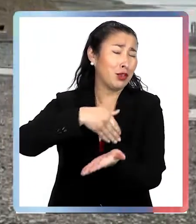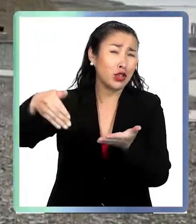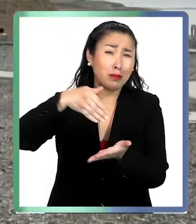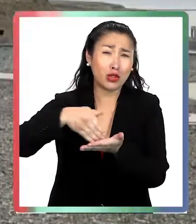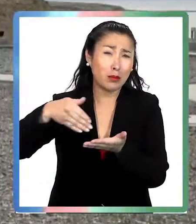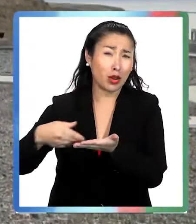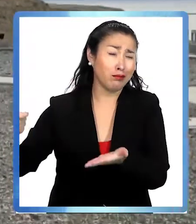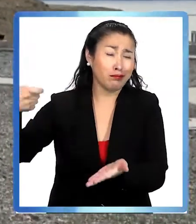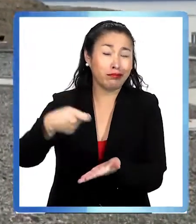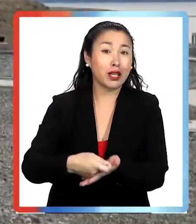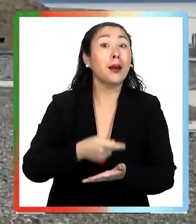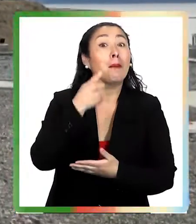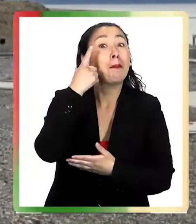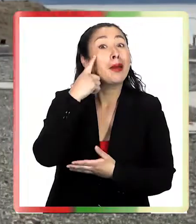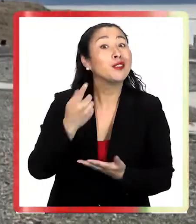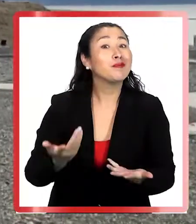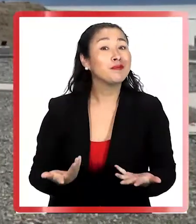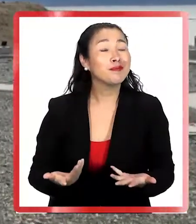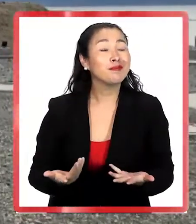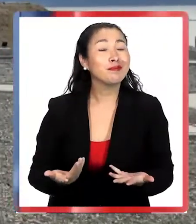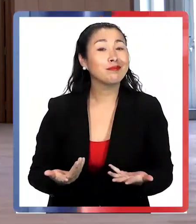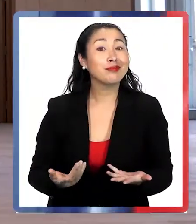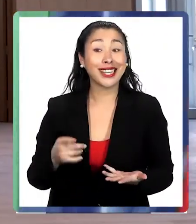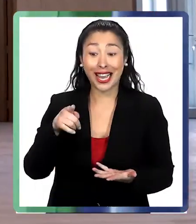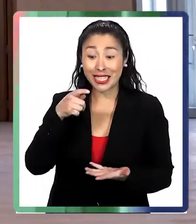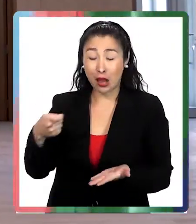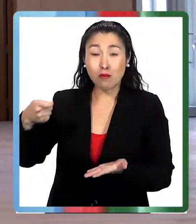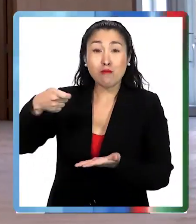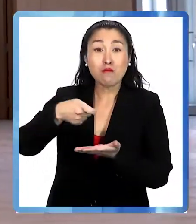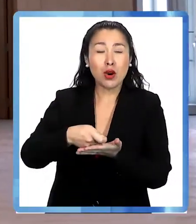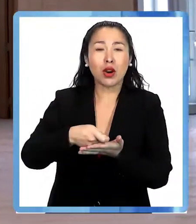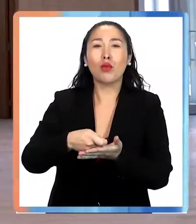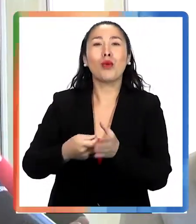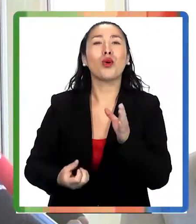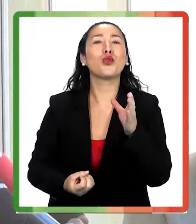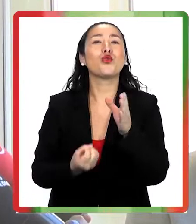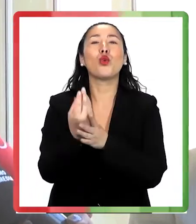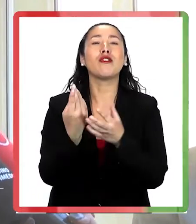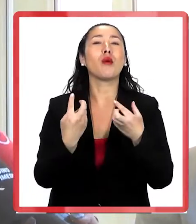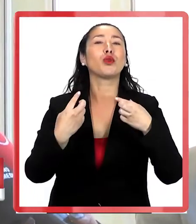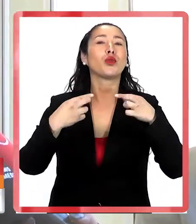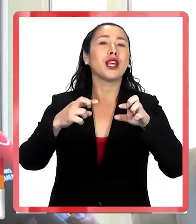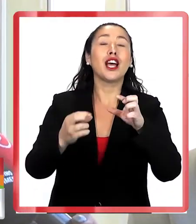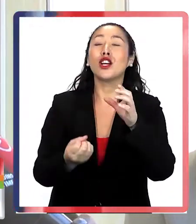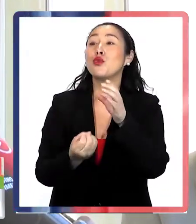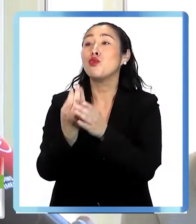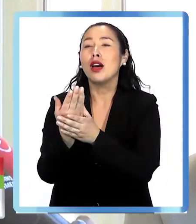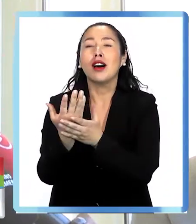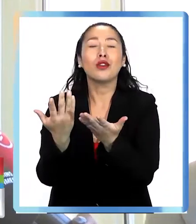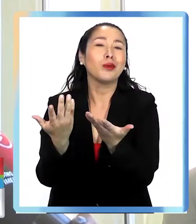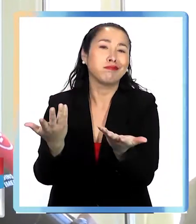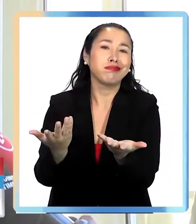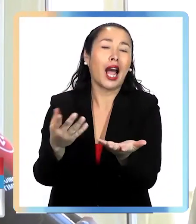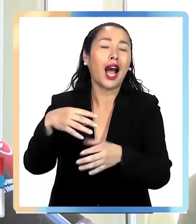de millones de pesos, pero que da un nuevo aire y una nueva habilitación a